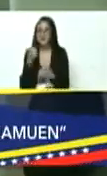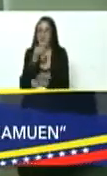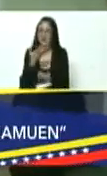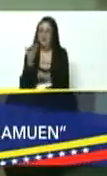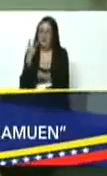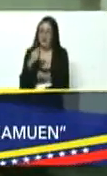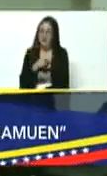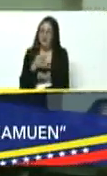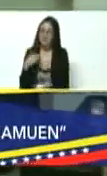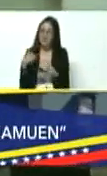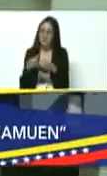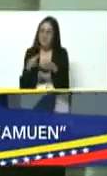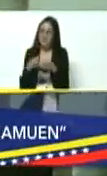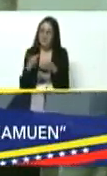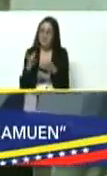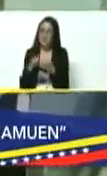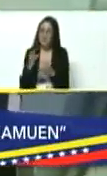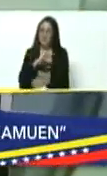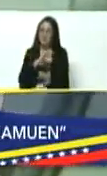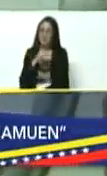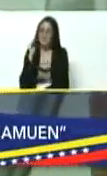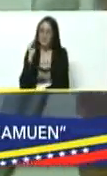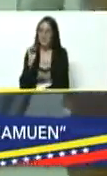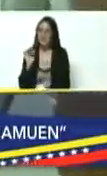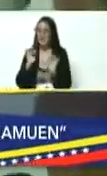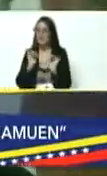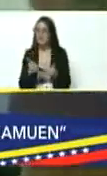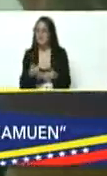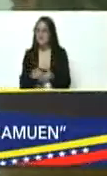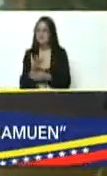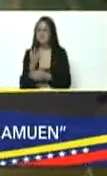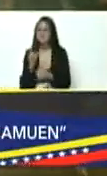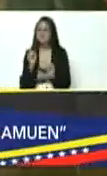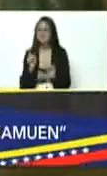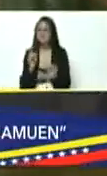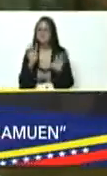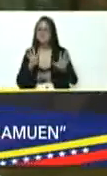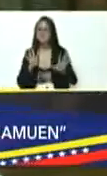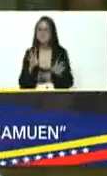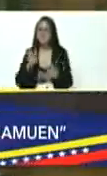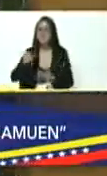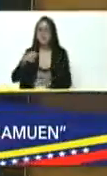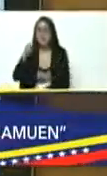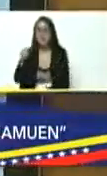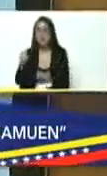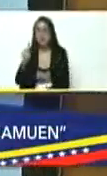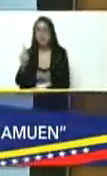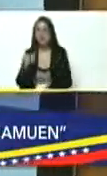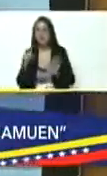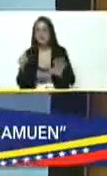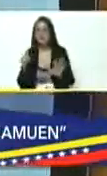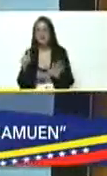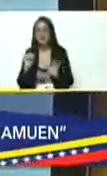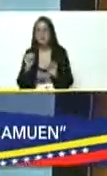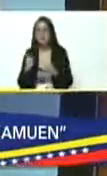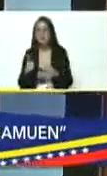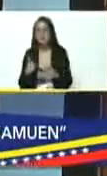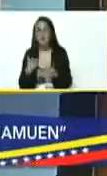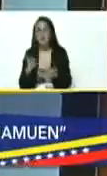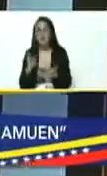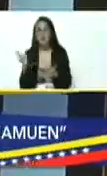mí y para mi equipo de los bricomiles. Comenzamos, se creó la bricomiles el 9 de junio, el 16 se dio el parte donde